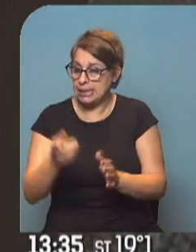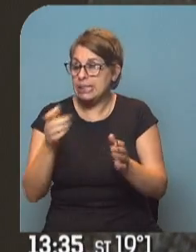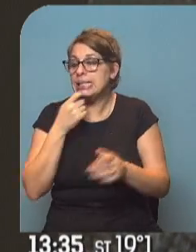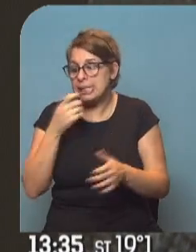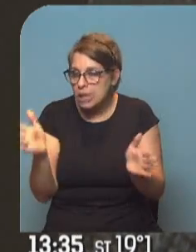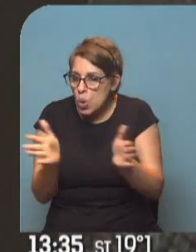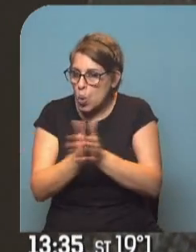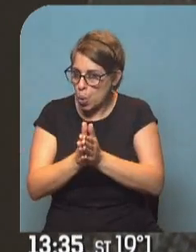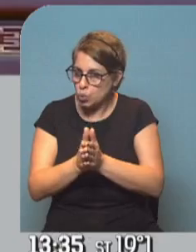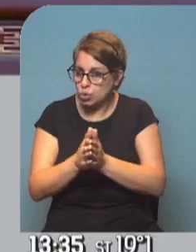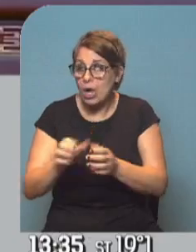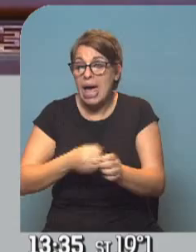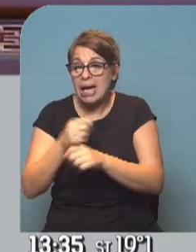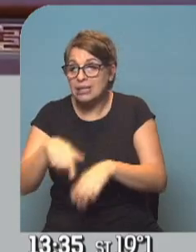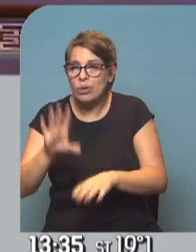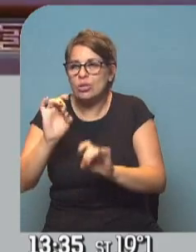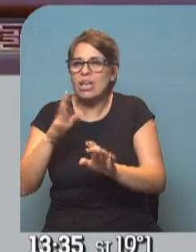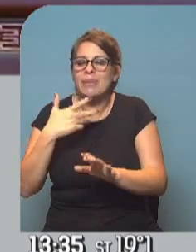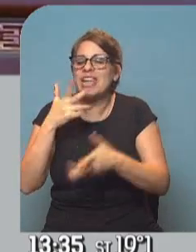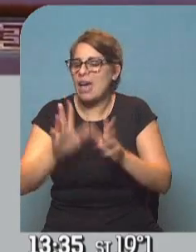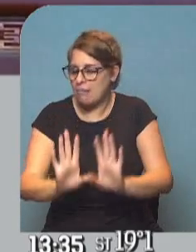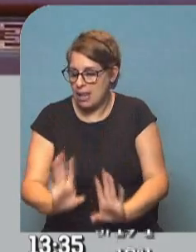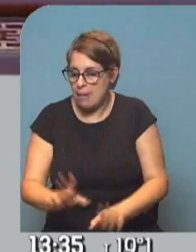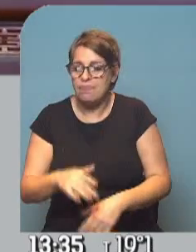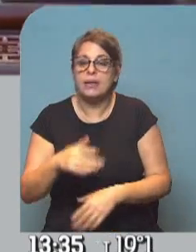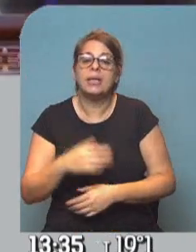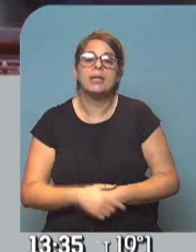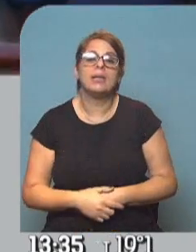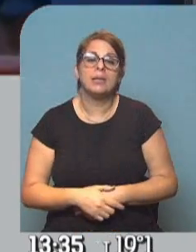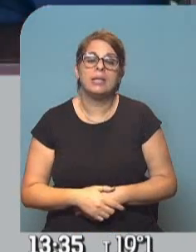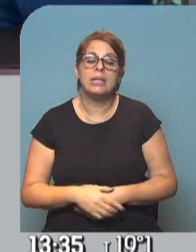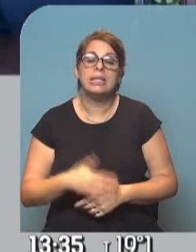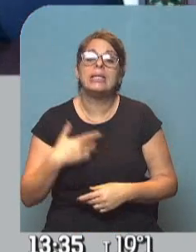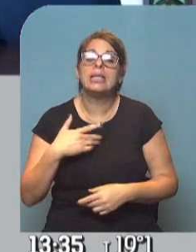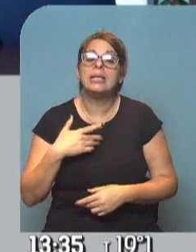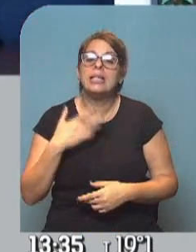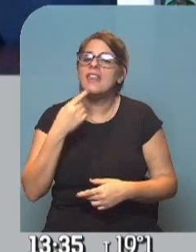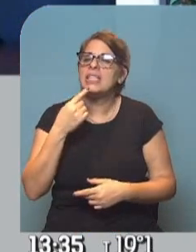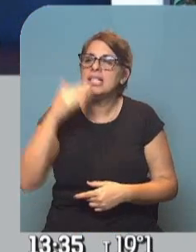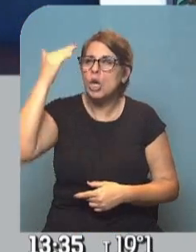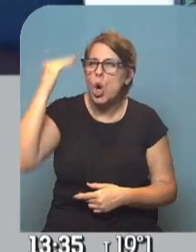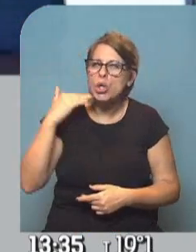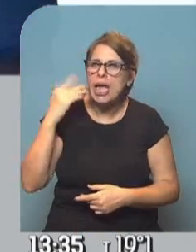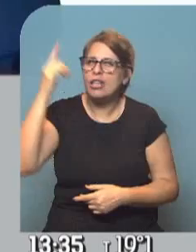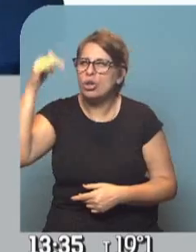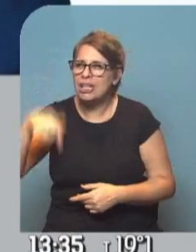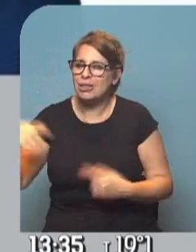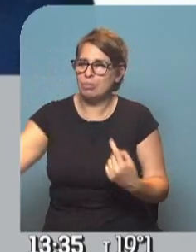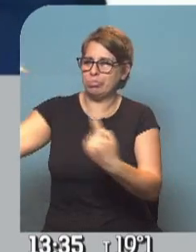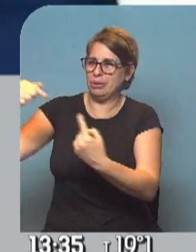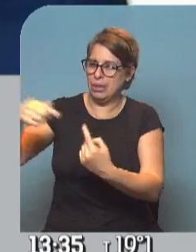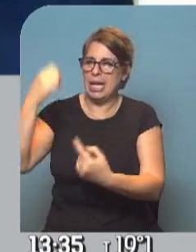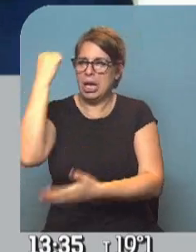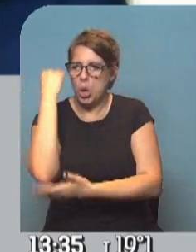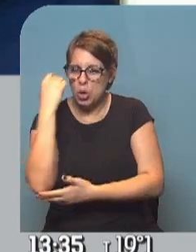unificación, cosa que por ahora está solo en los papeles, sería más una anexión que una unificación, porque es tal la disparidad de potencia económica,